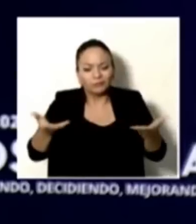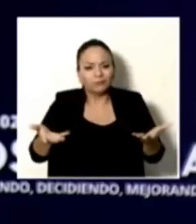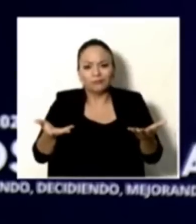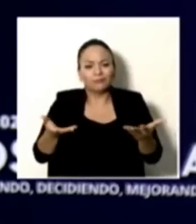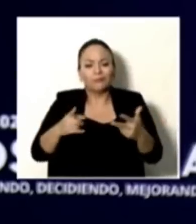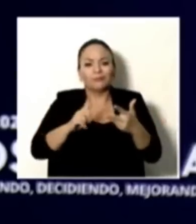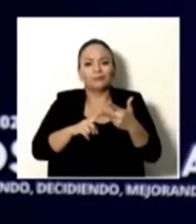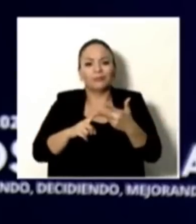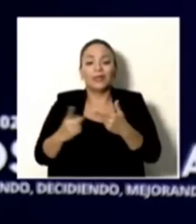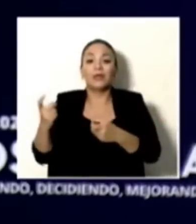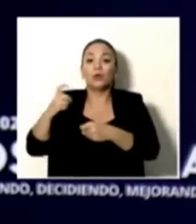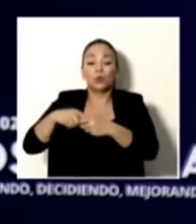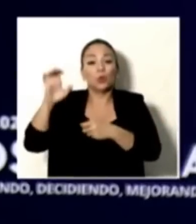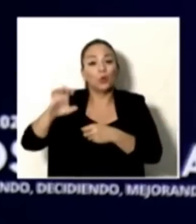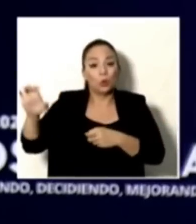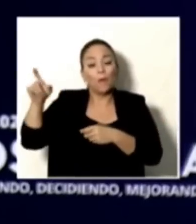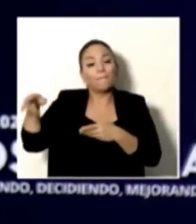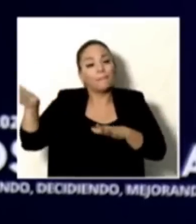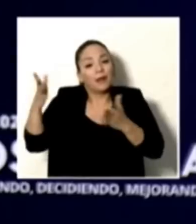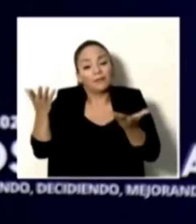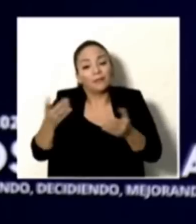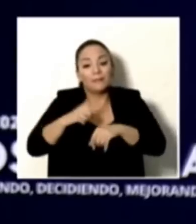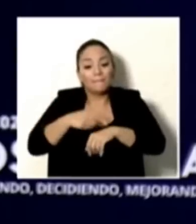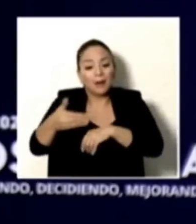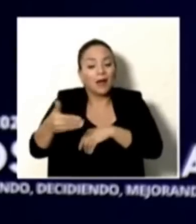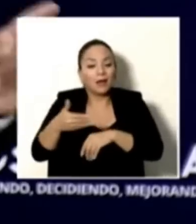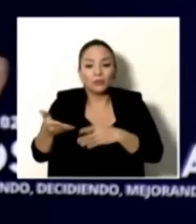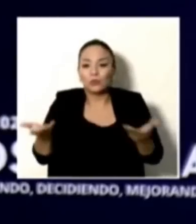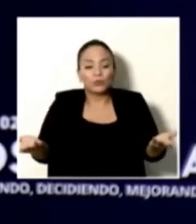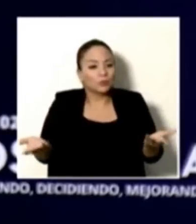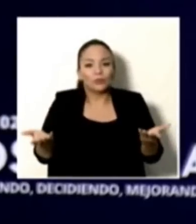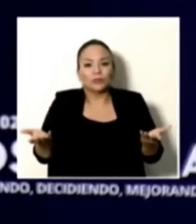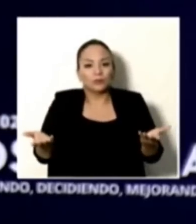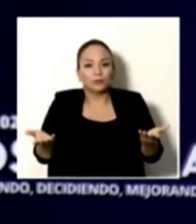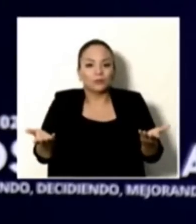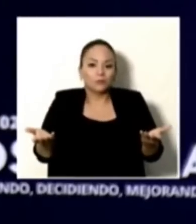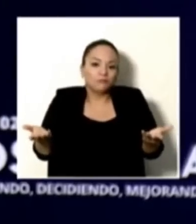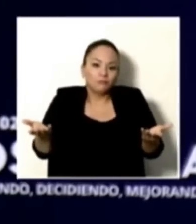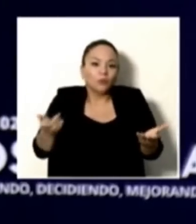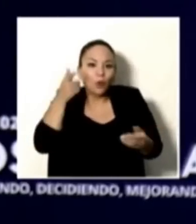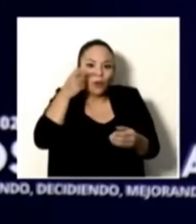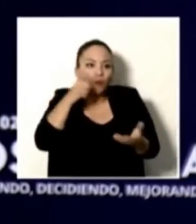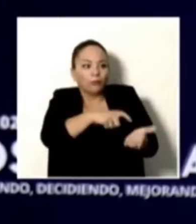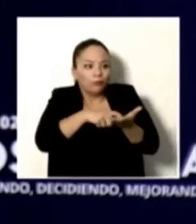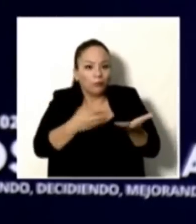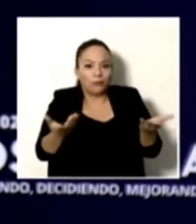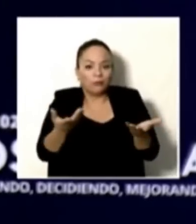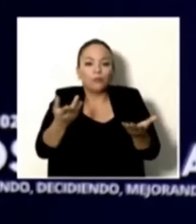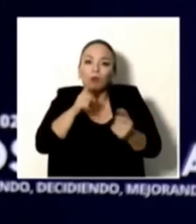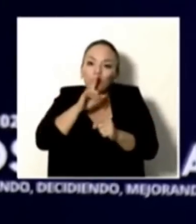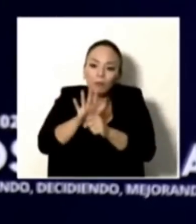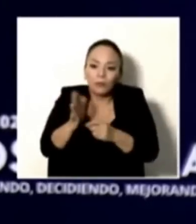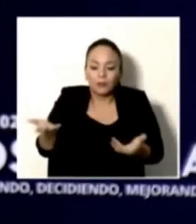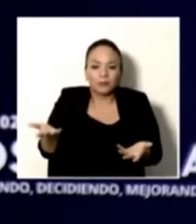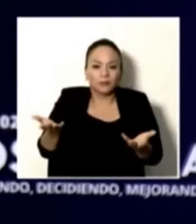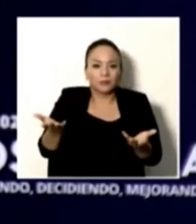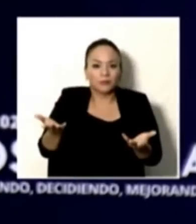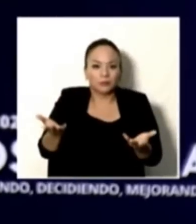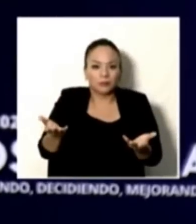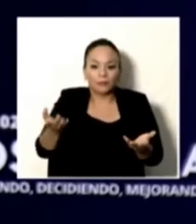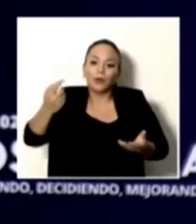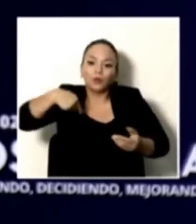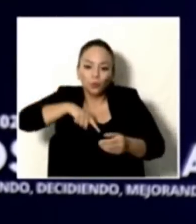que la Unión Europea fue intransigente en los plazos precisamente porque las promesas se cumplen. Las promesas que uno hace, no las que hacen